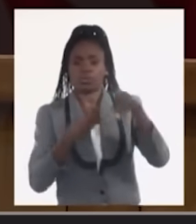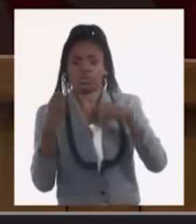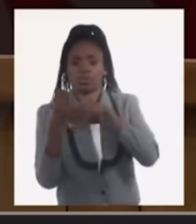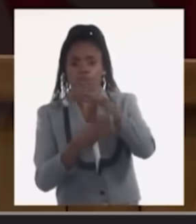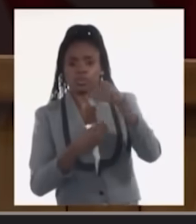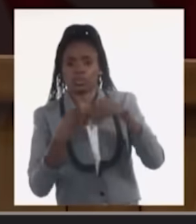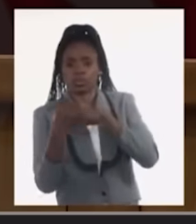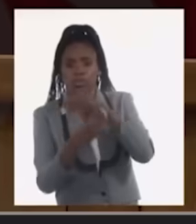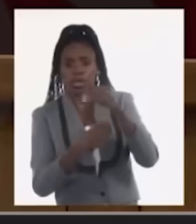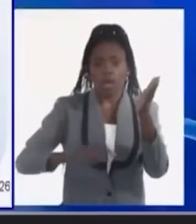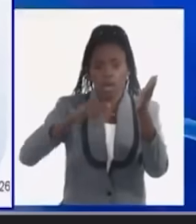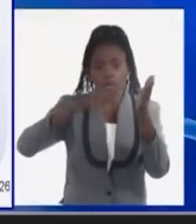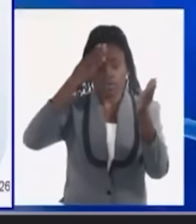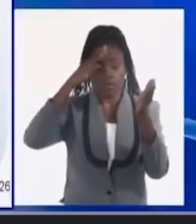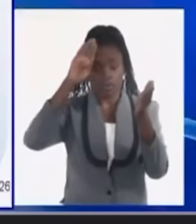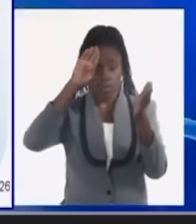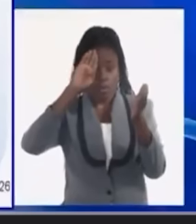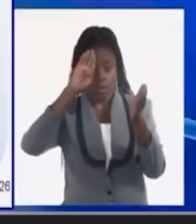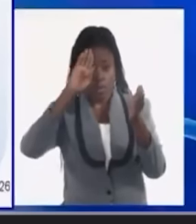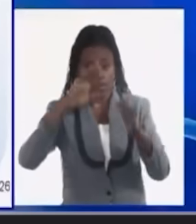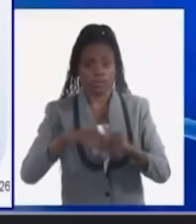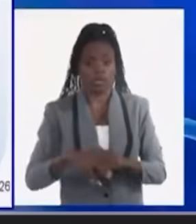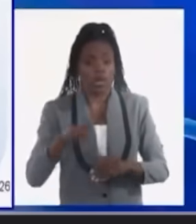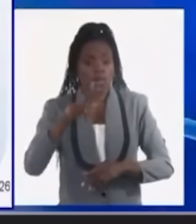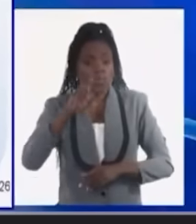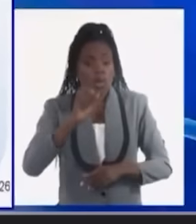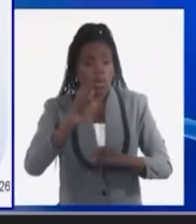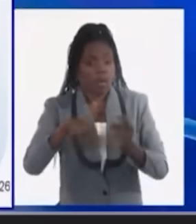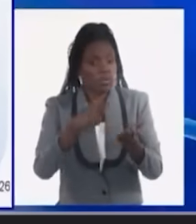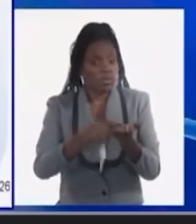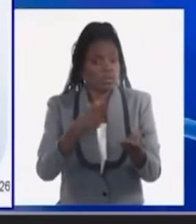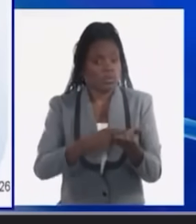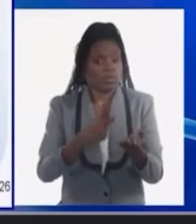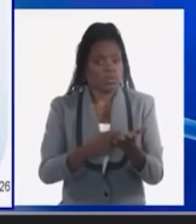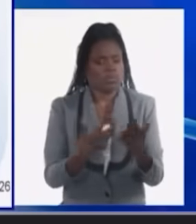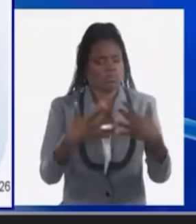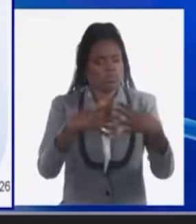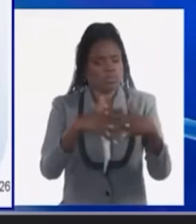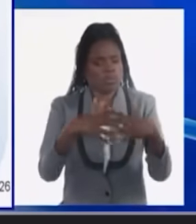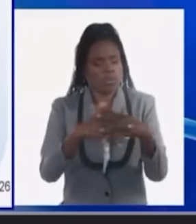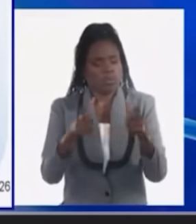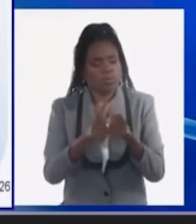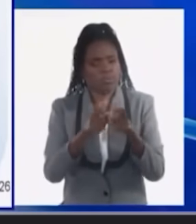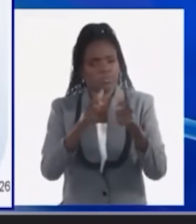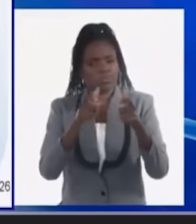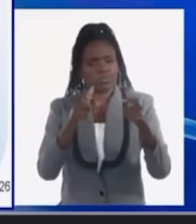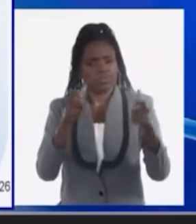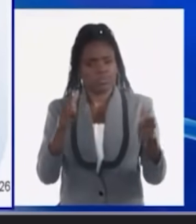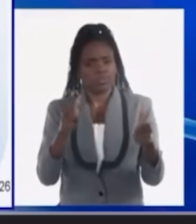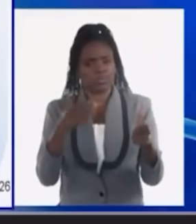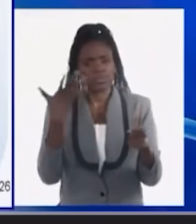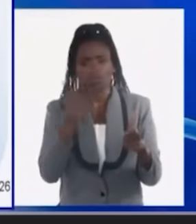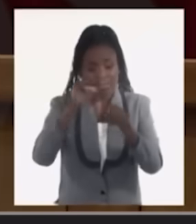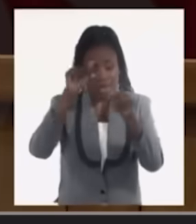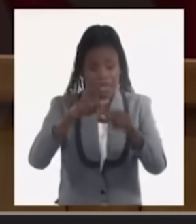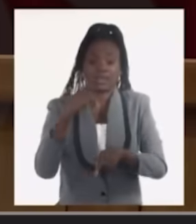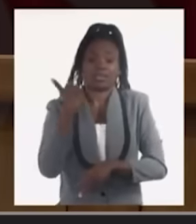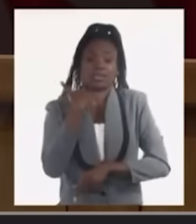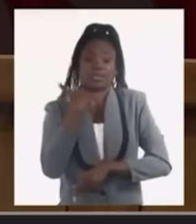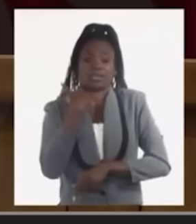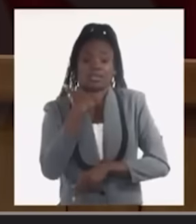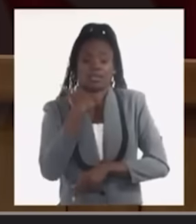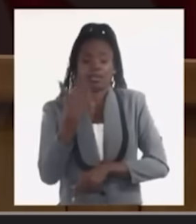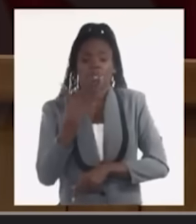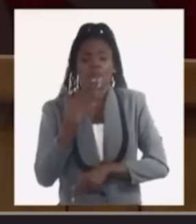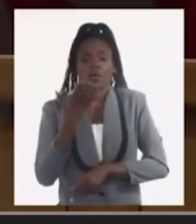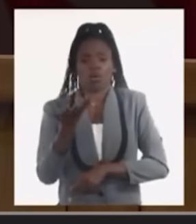matriz energética del país. Y tal es así que hoy se debe estar firmando un negocio que nos pudiera conducir a